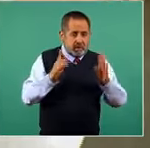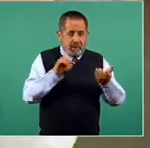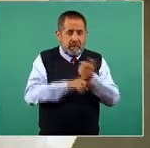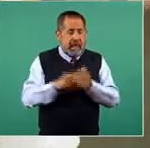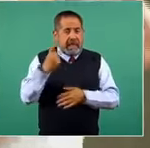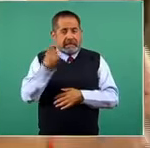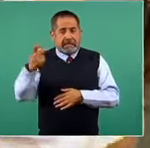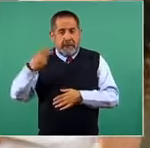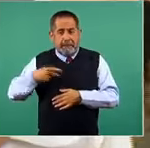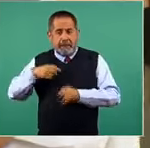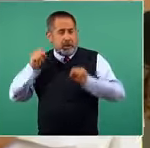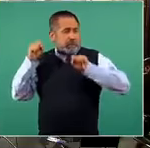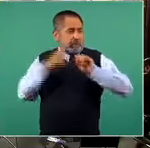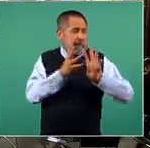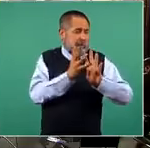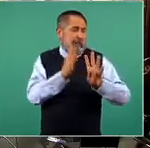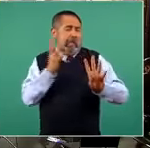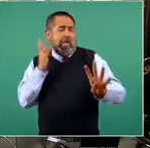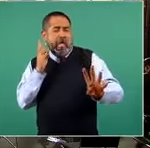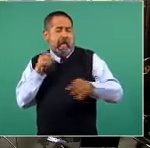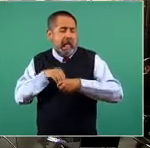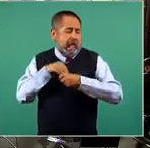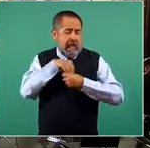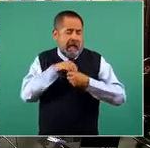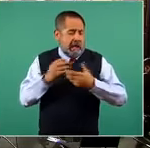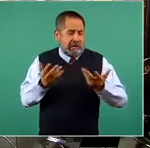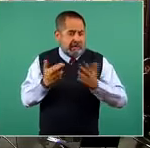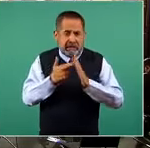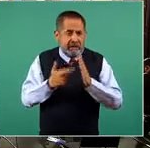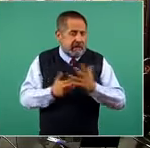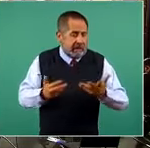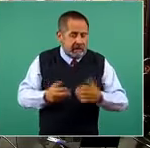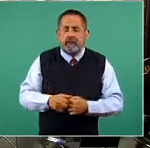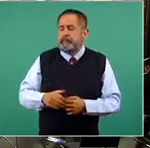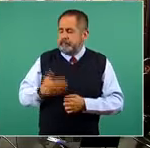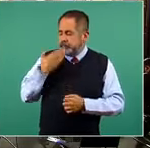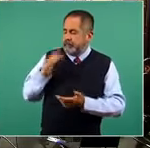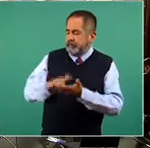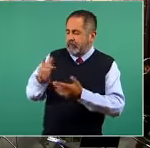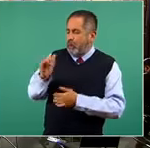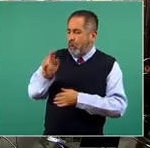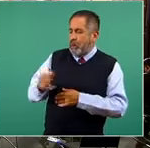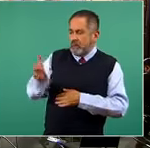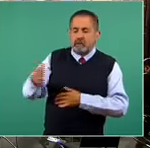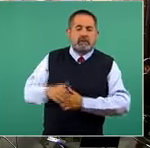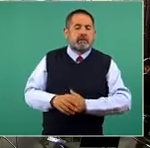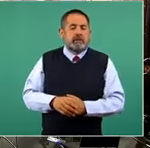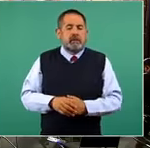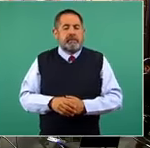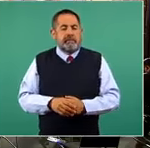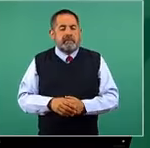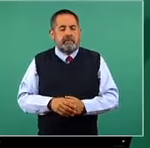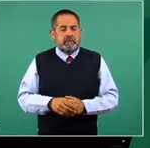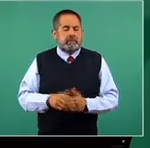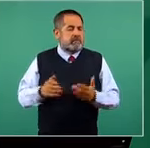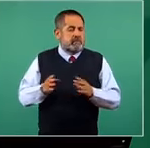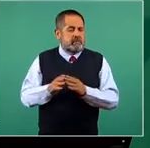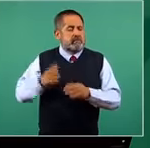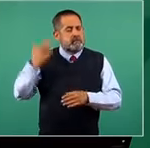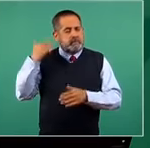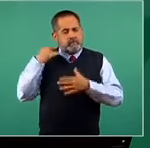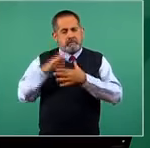100 personas ahí todavía formadas. Gracias. ¿Cómo no? Muchas gracias, Juan Hernández, de Grupo Cantón, periódico Basta. Como